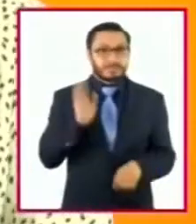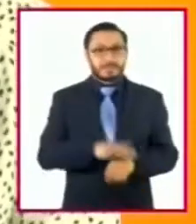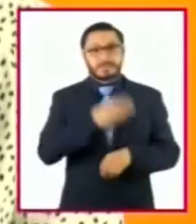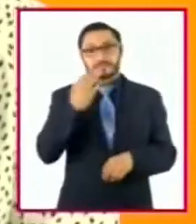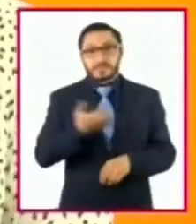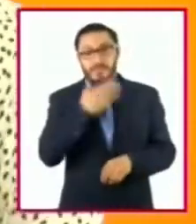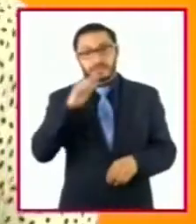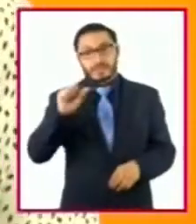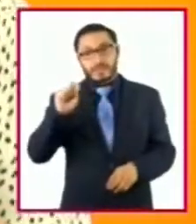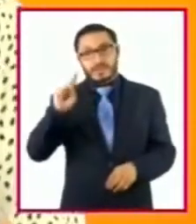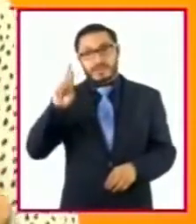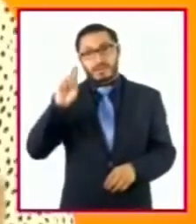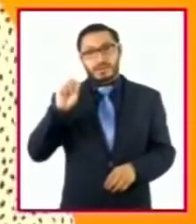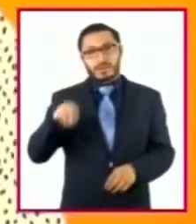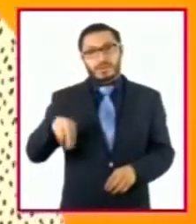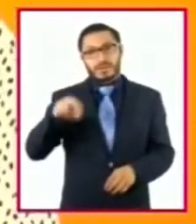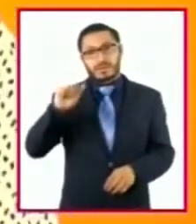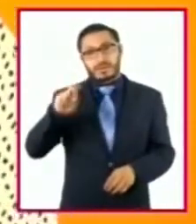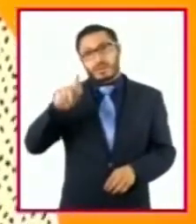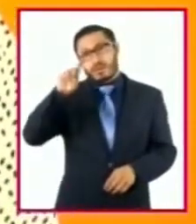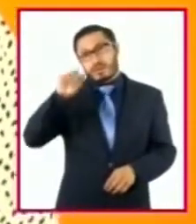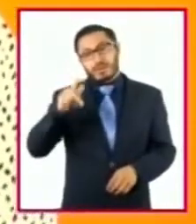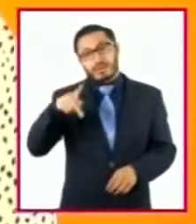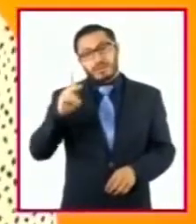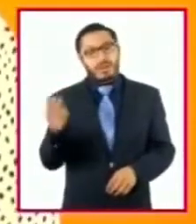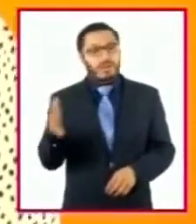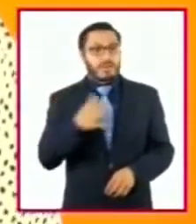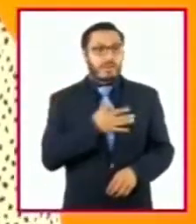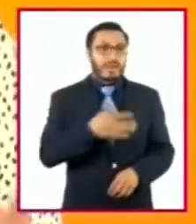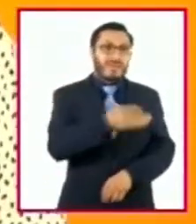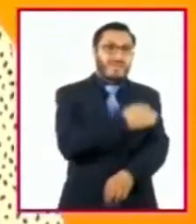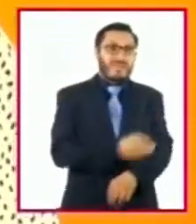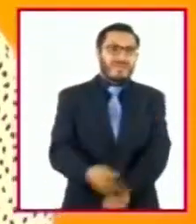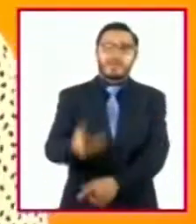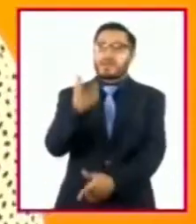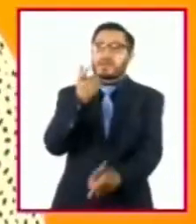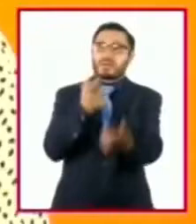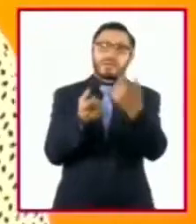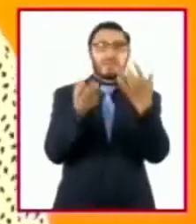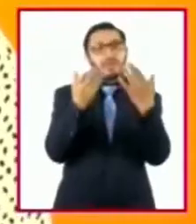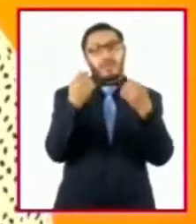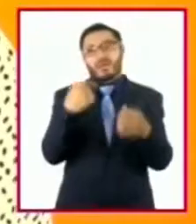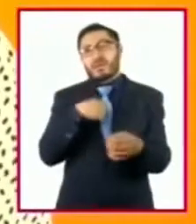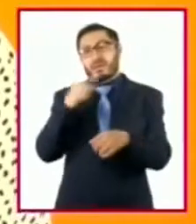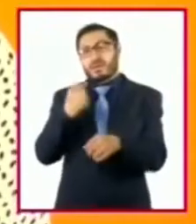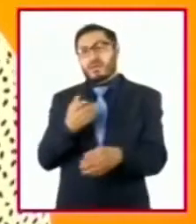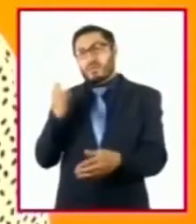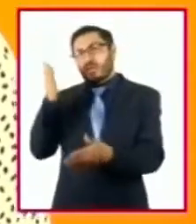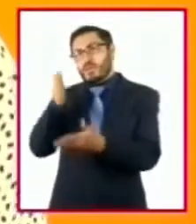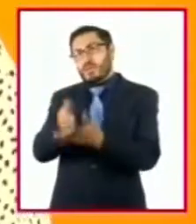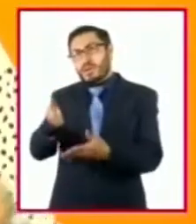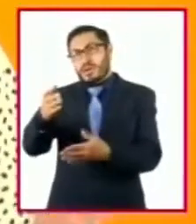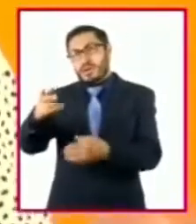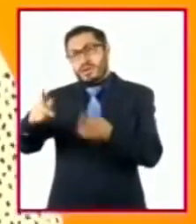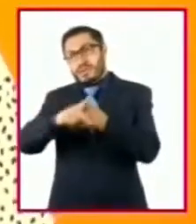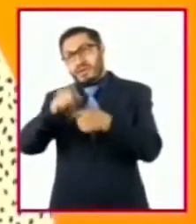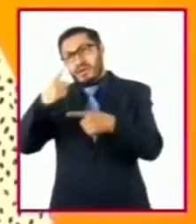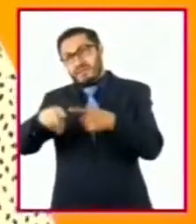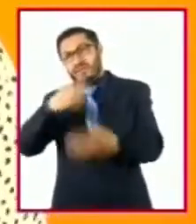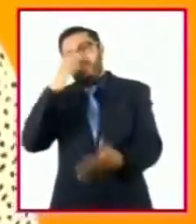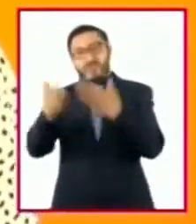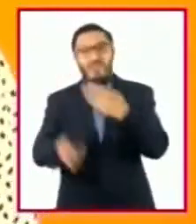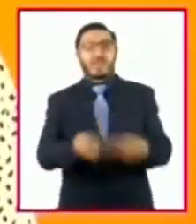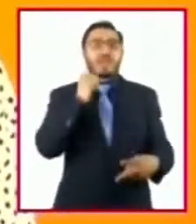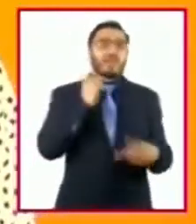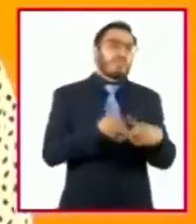astronauta, pero mis padres no tienen los medios para mandarme a estudiar a otro país, no soy tan bueno en matemáticas, no soy tan bueno